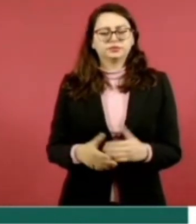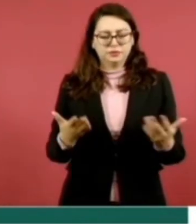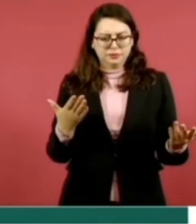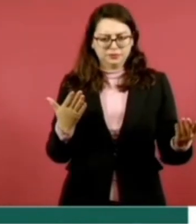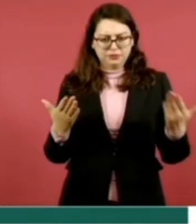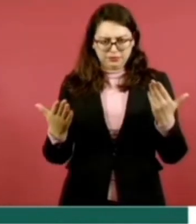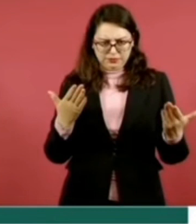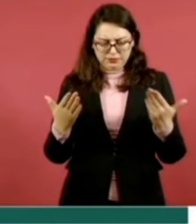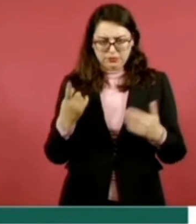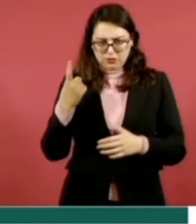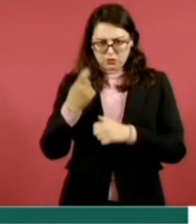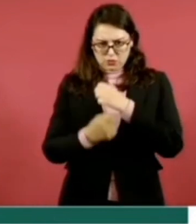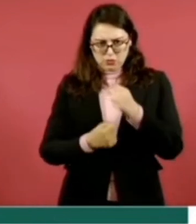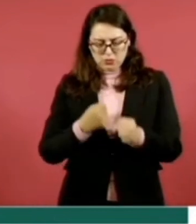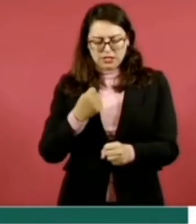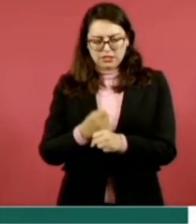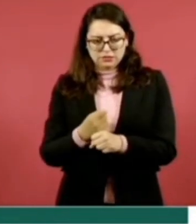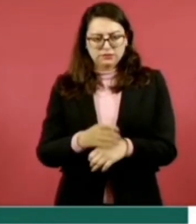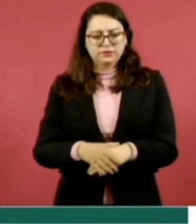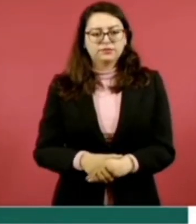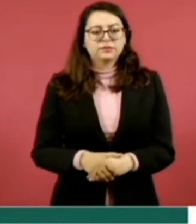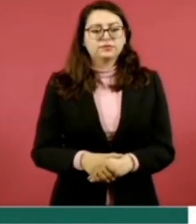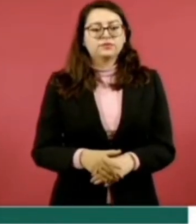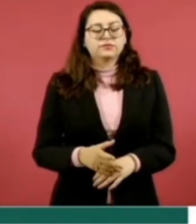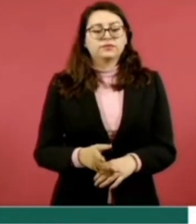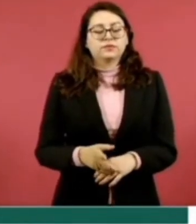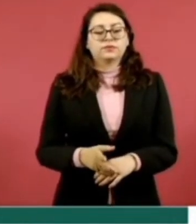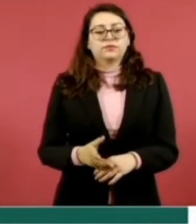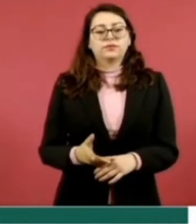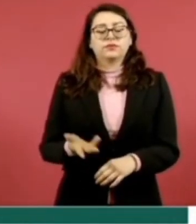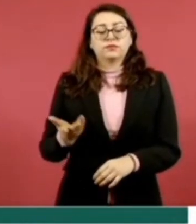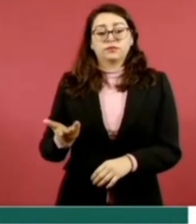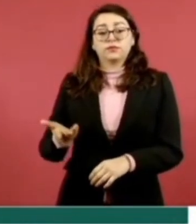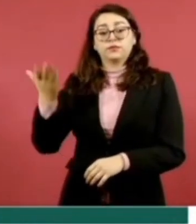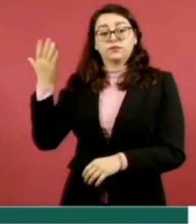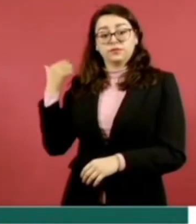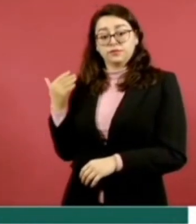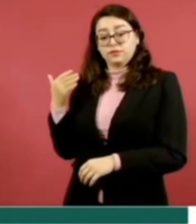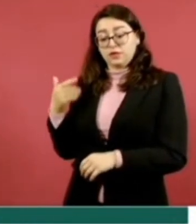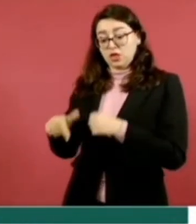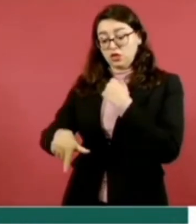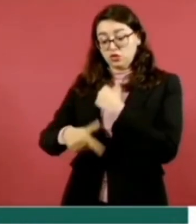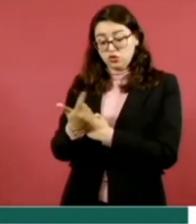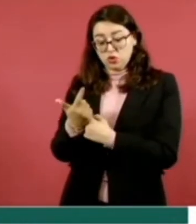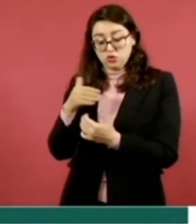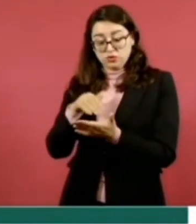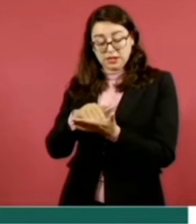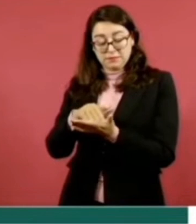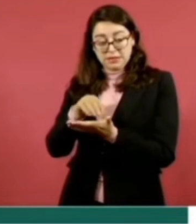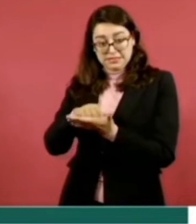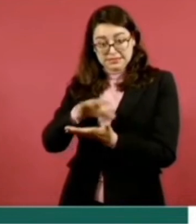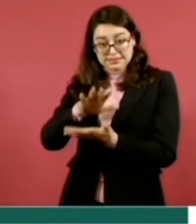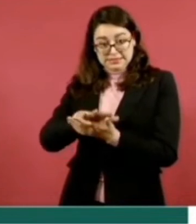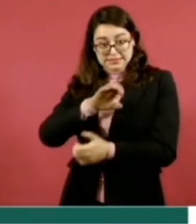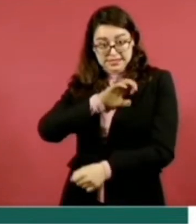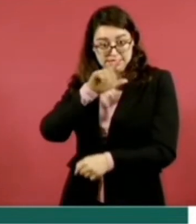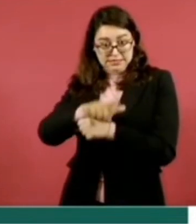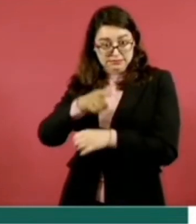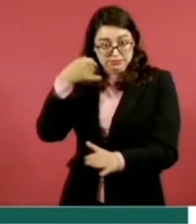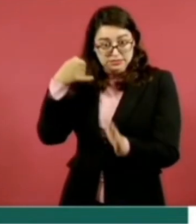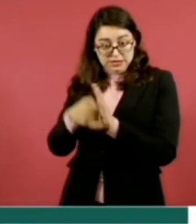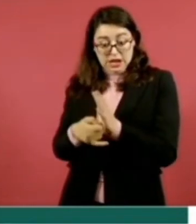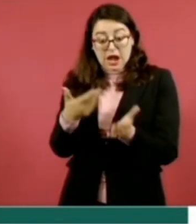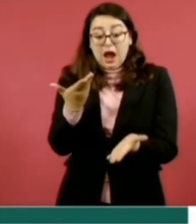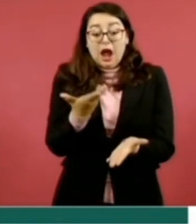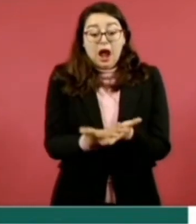primer trimestre del 2022, la productividad mensual pasó de 12,644 consultas de especialidad